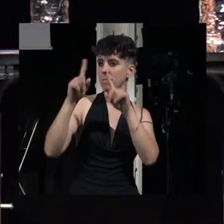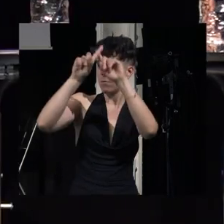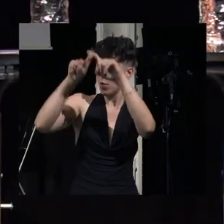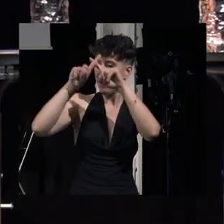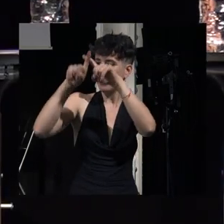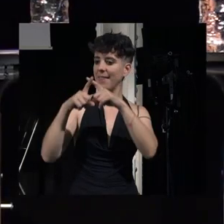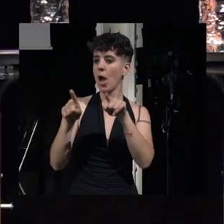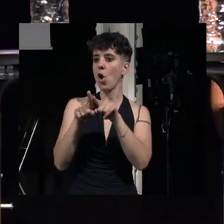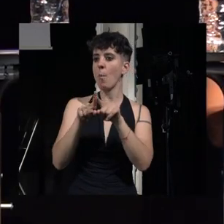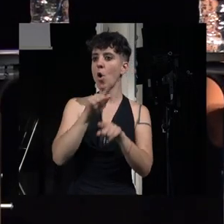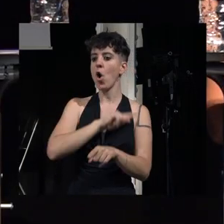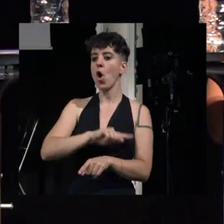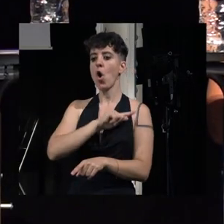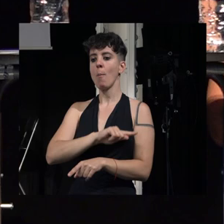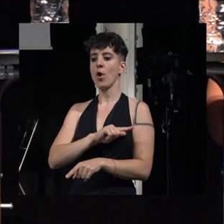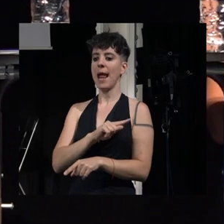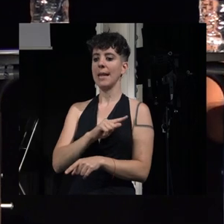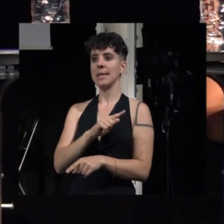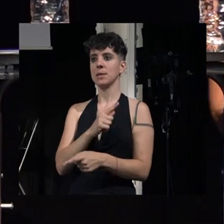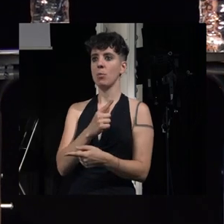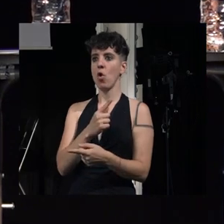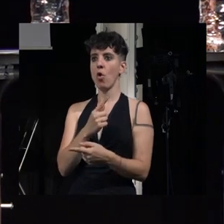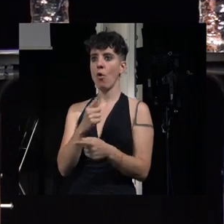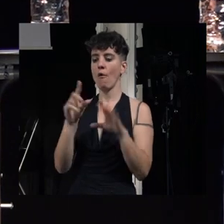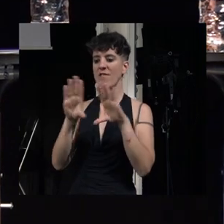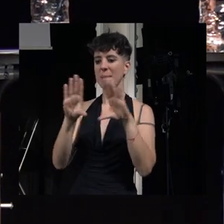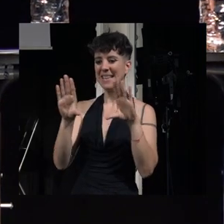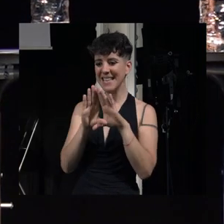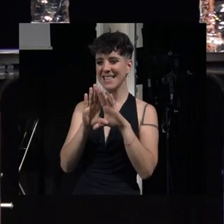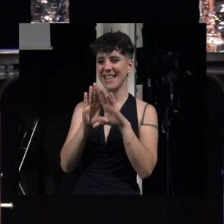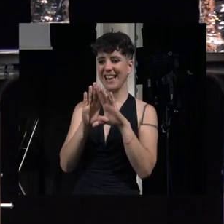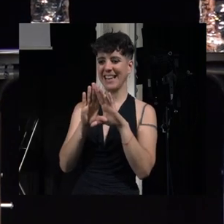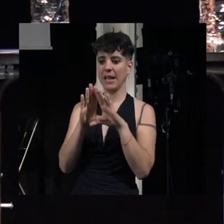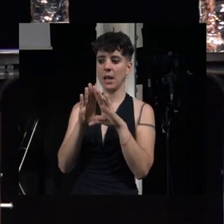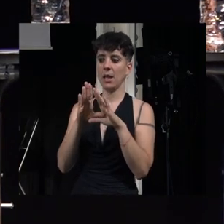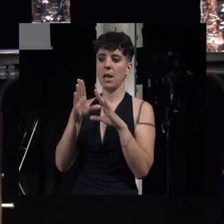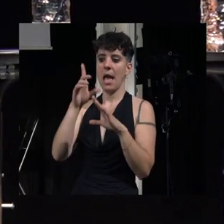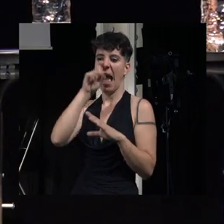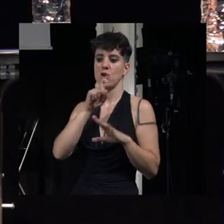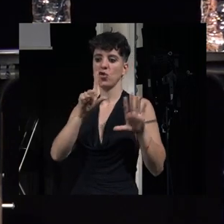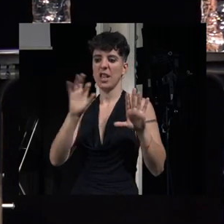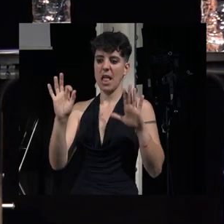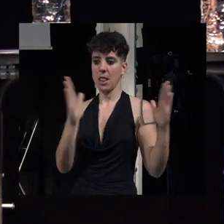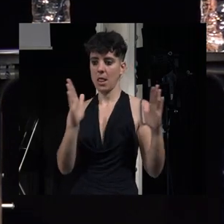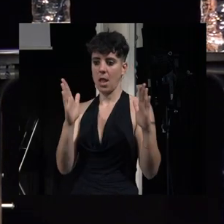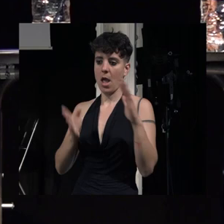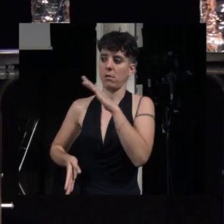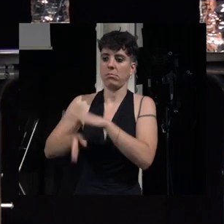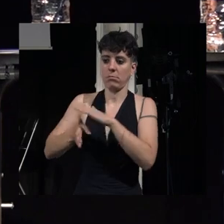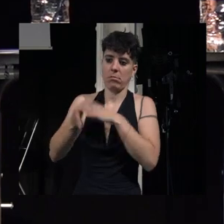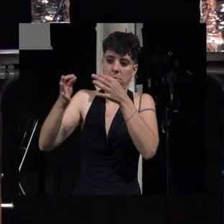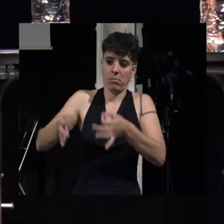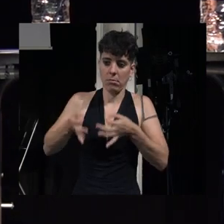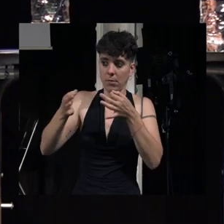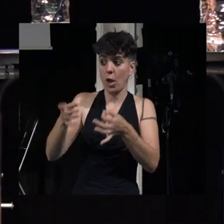Un moralismo feminista inscrito y arrastrado desde los años 70, que tú